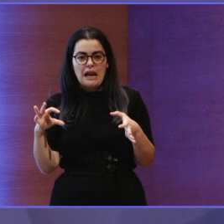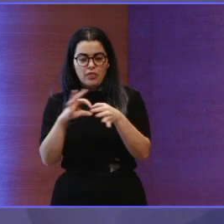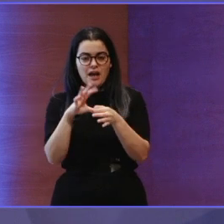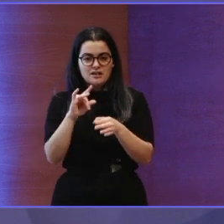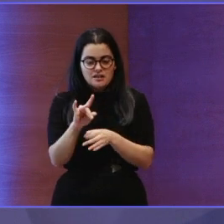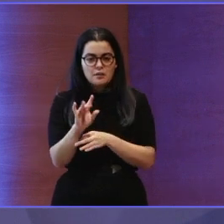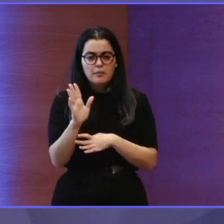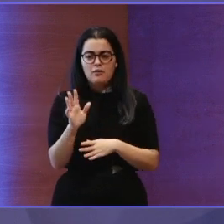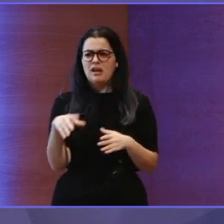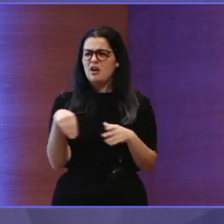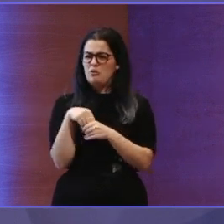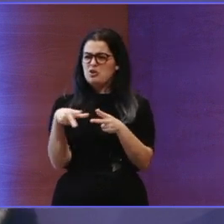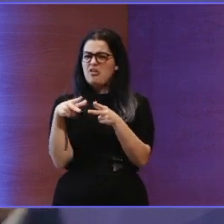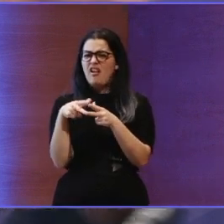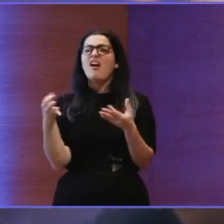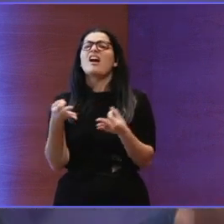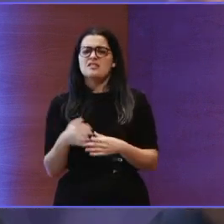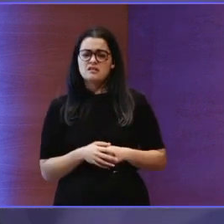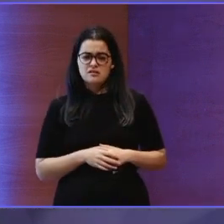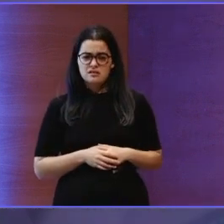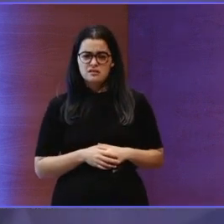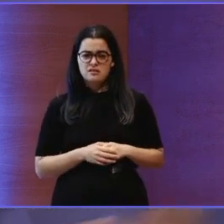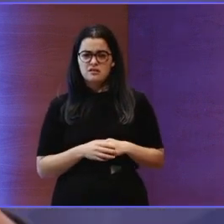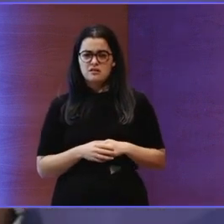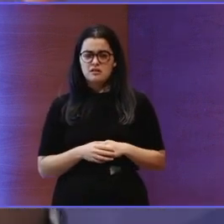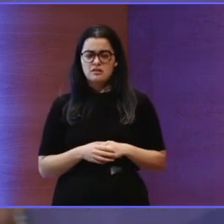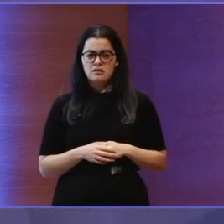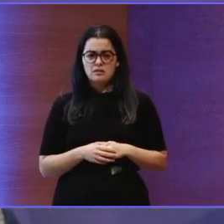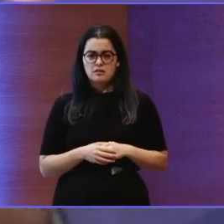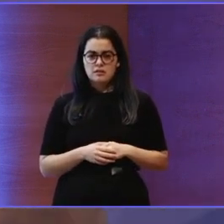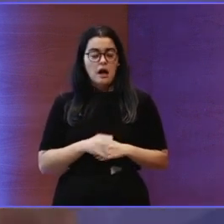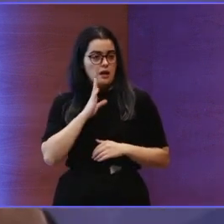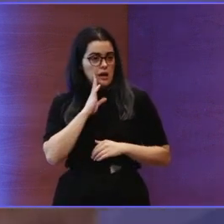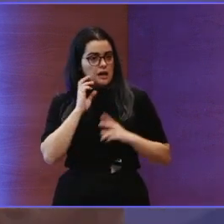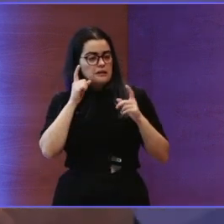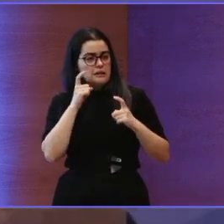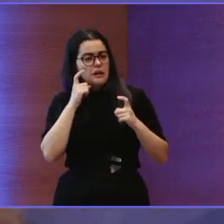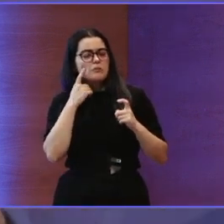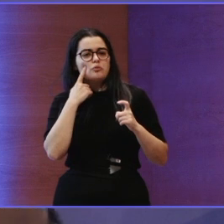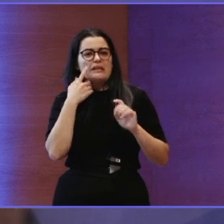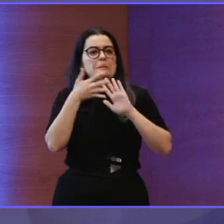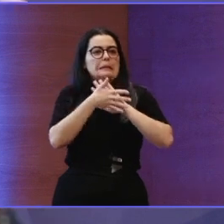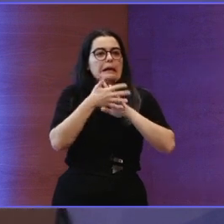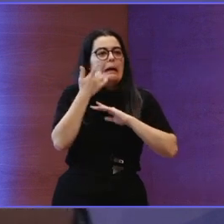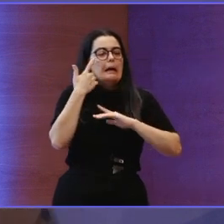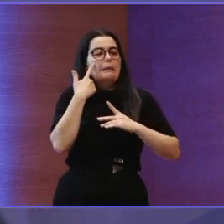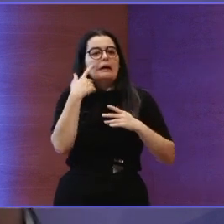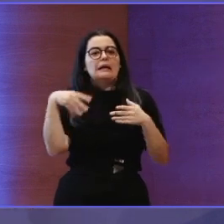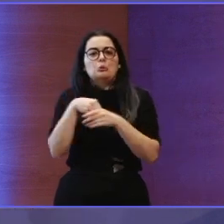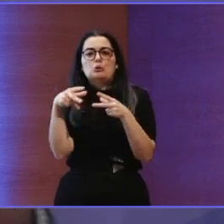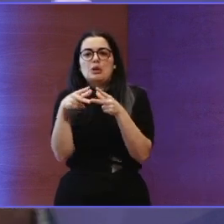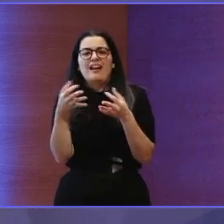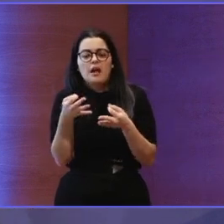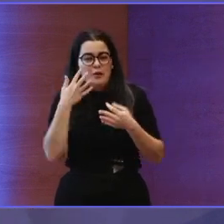la inclusión social en realidad es fesa caritas ha hecho un esfuerzo por operativizar que es la inclusión social Pero en realidad Cuando hablamos de inclusión